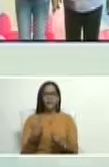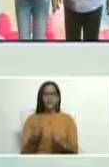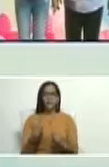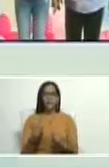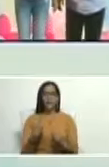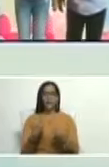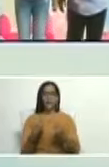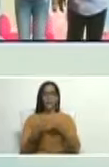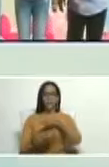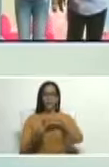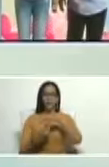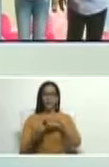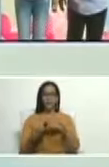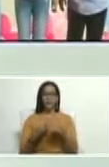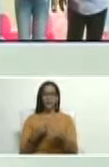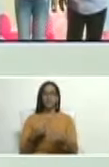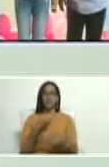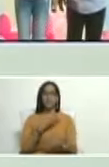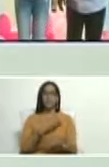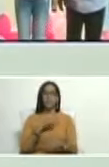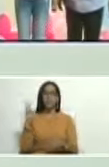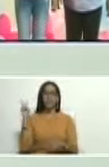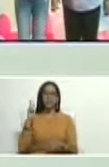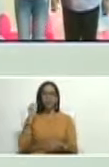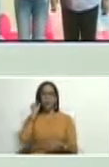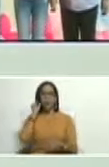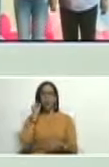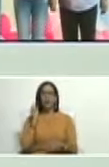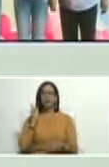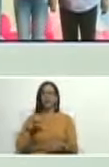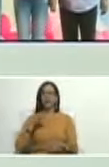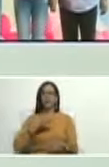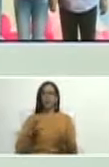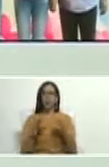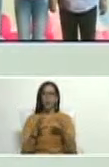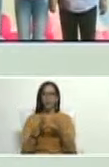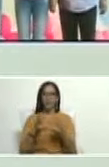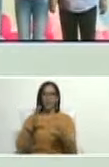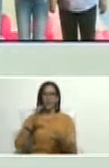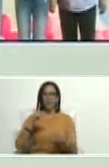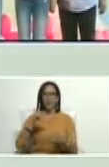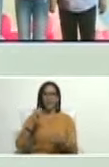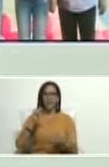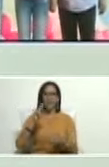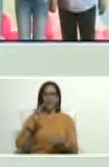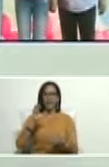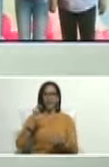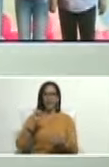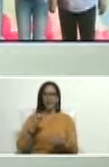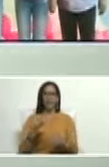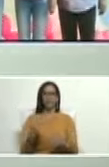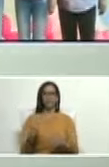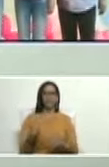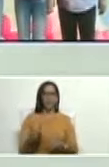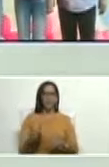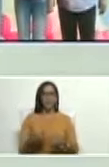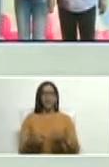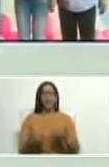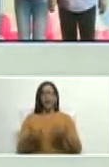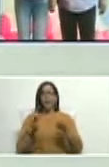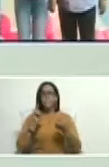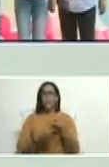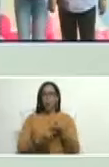Mujer. También está la compañera Karen de Bernal, primera combatiente